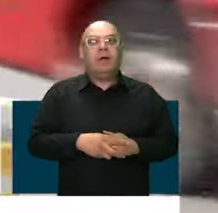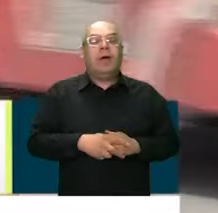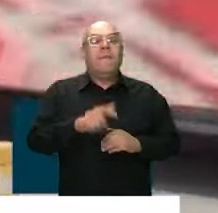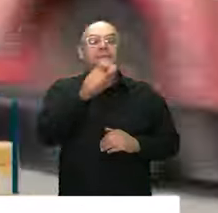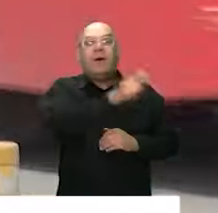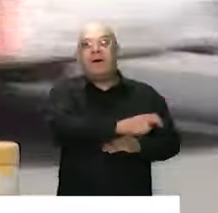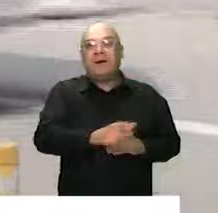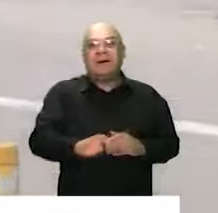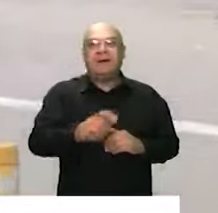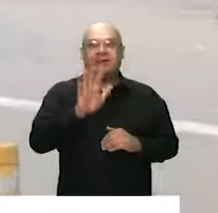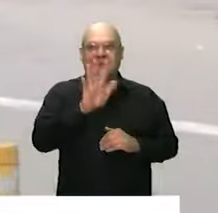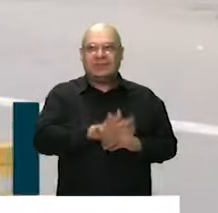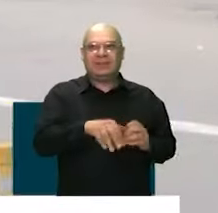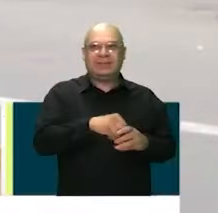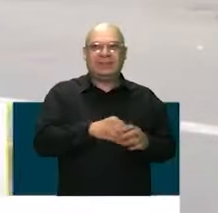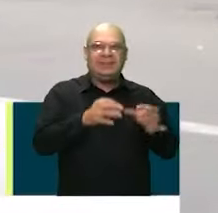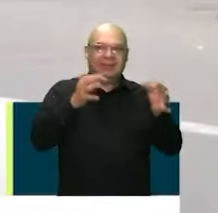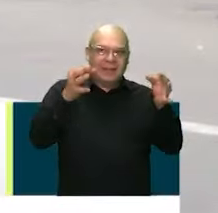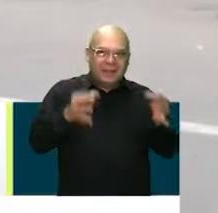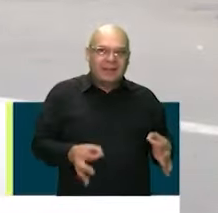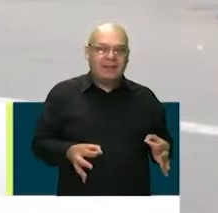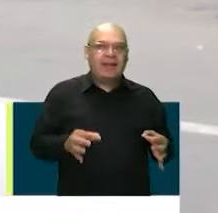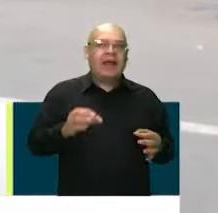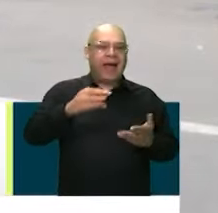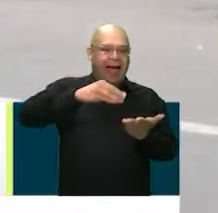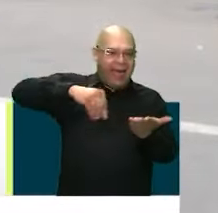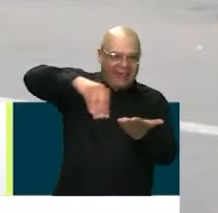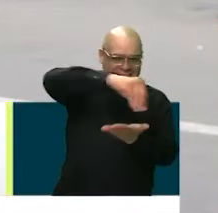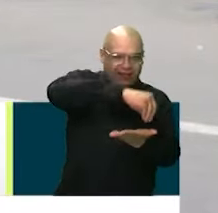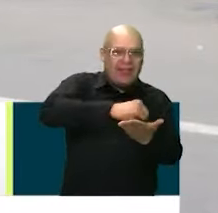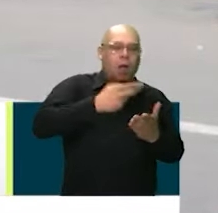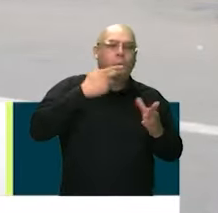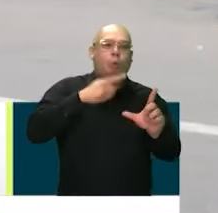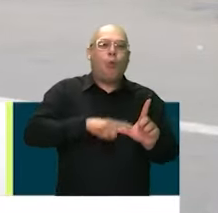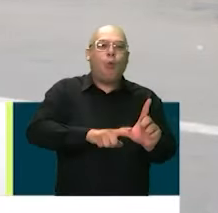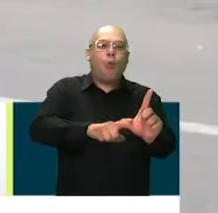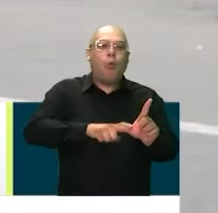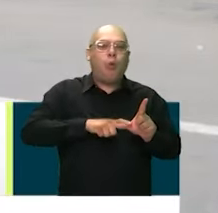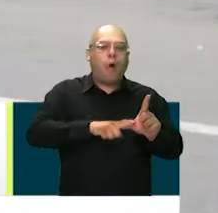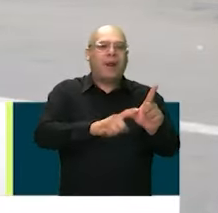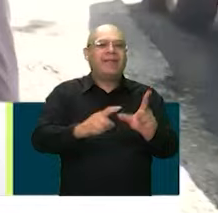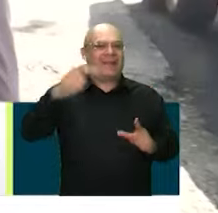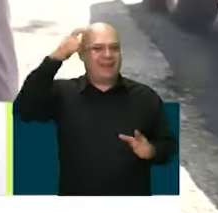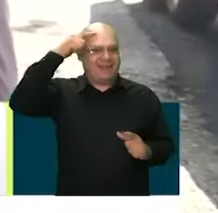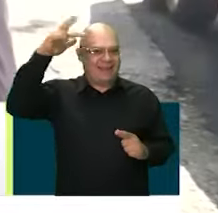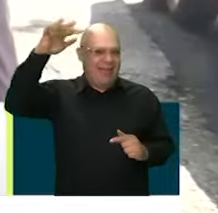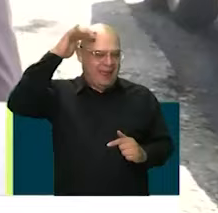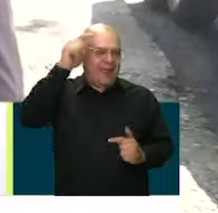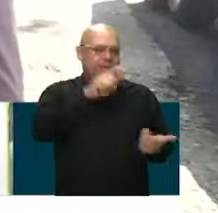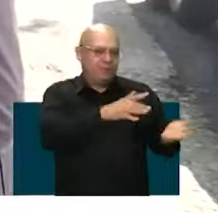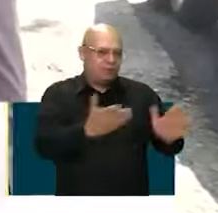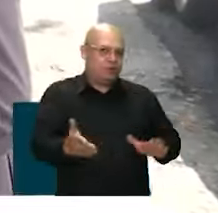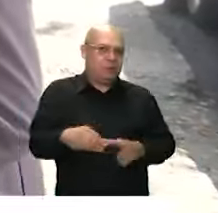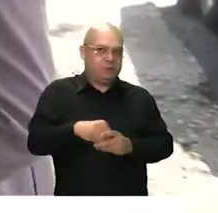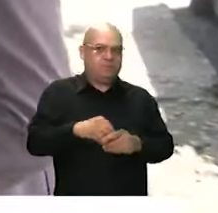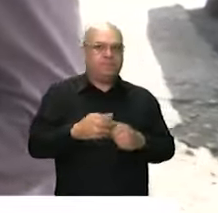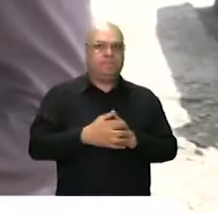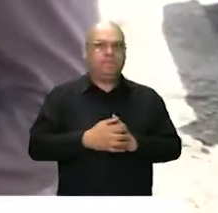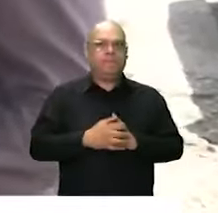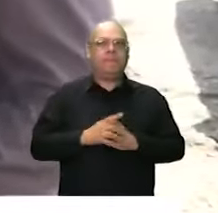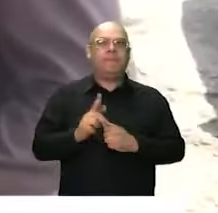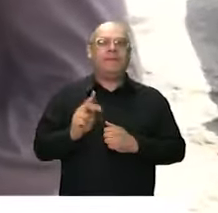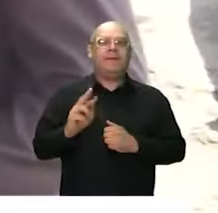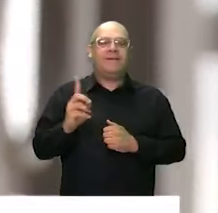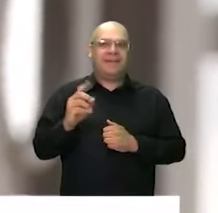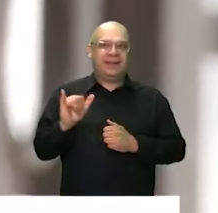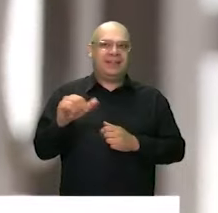son oriundas del departamento de Atlántico y La Guajira y también de la ciudad de Cartagena. Fleider llegó a Río Negro desde Bogotá